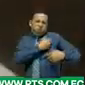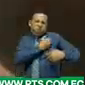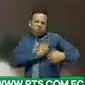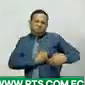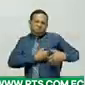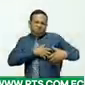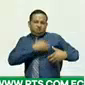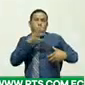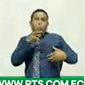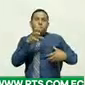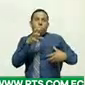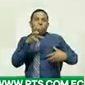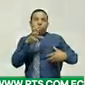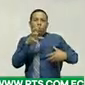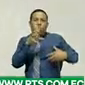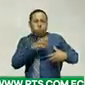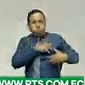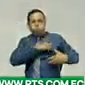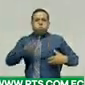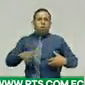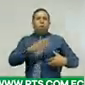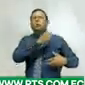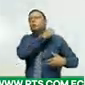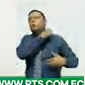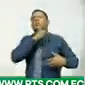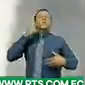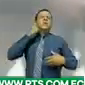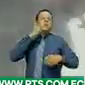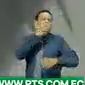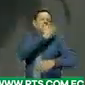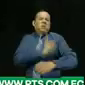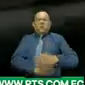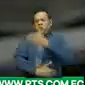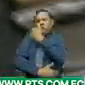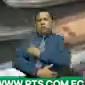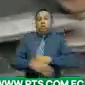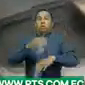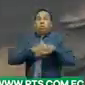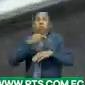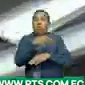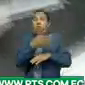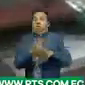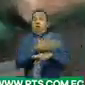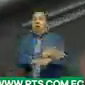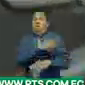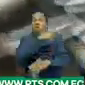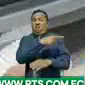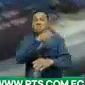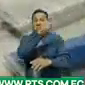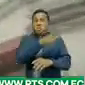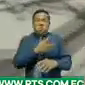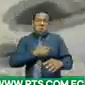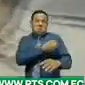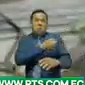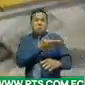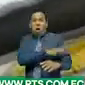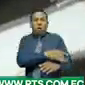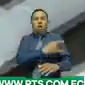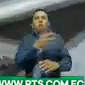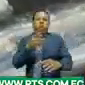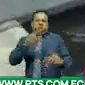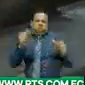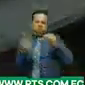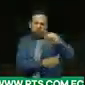a uno en Esmeralda, a uno de la banda de los Lagartos. Pero ¿cómo era posible que dentro de una cárcel existieran